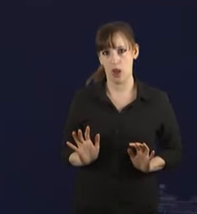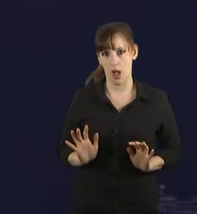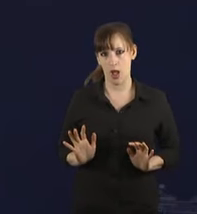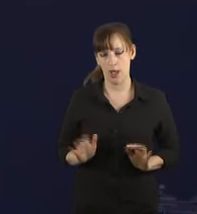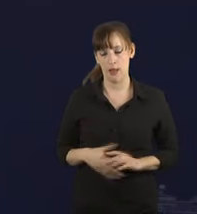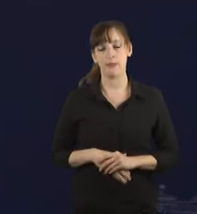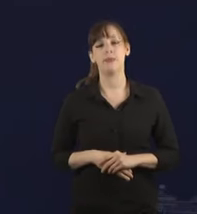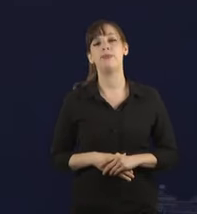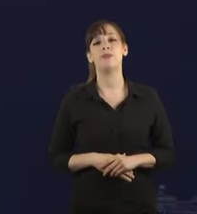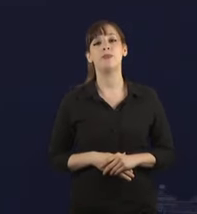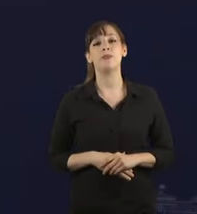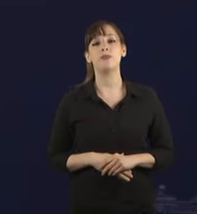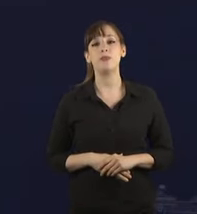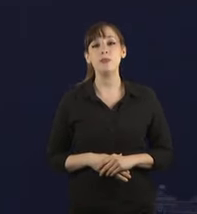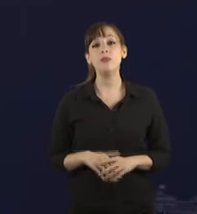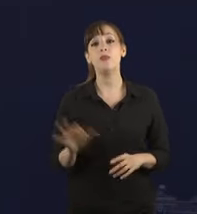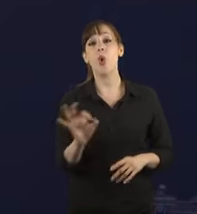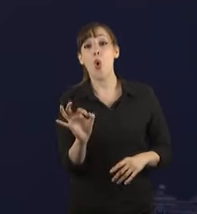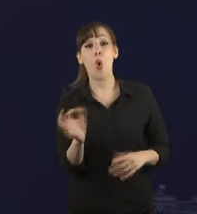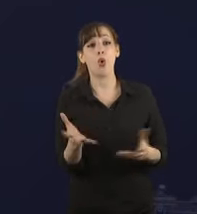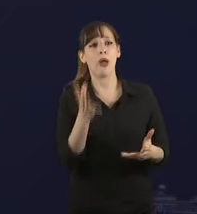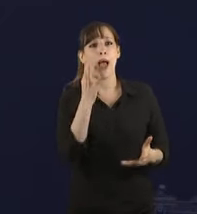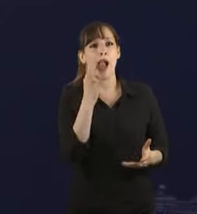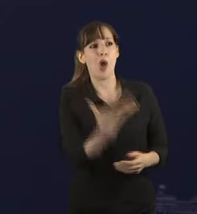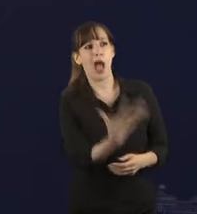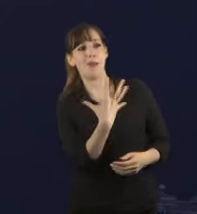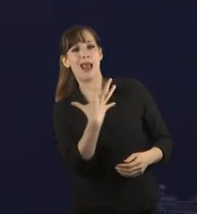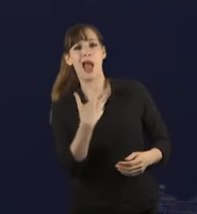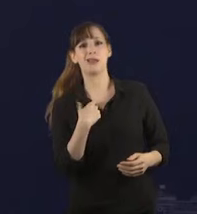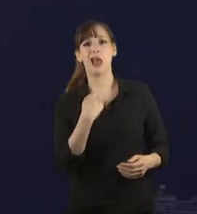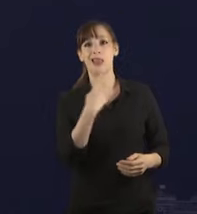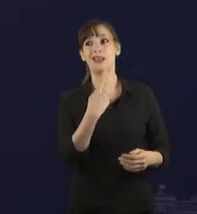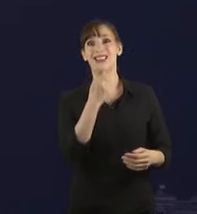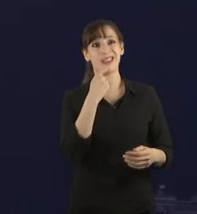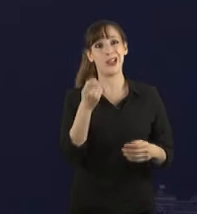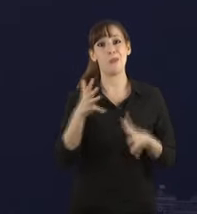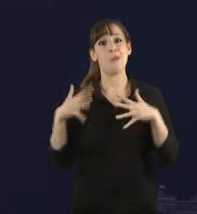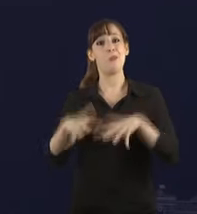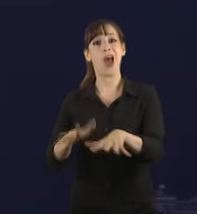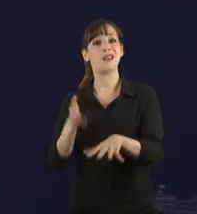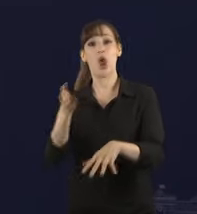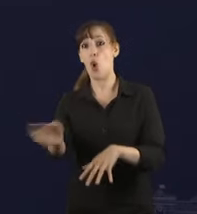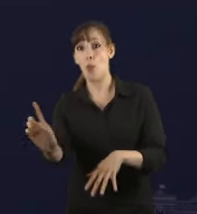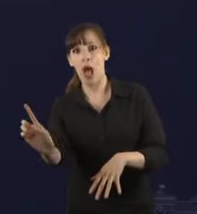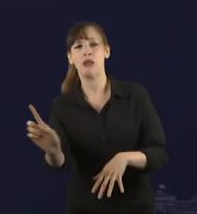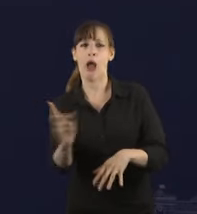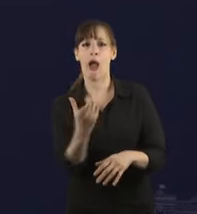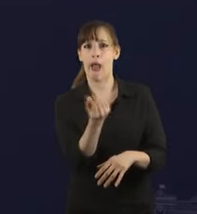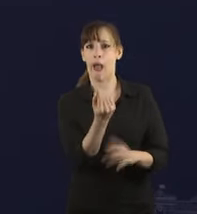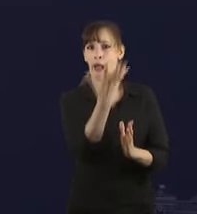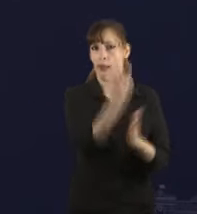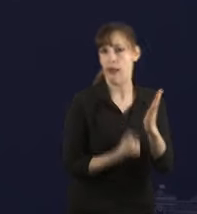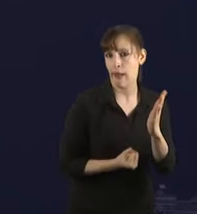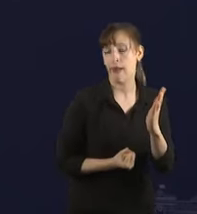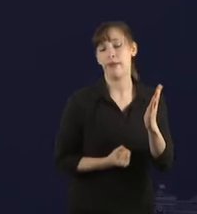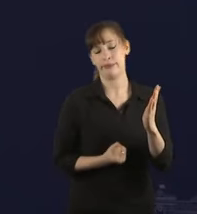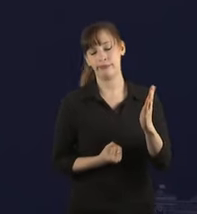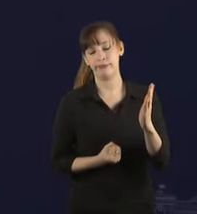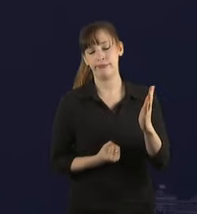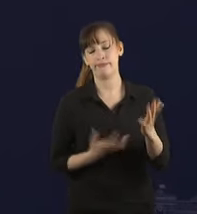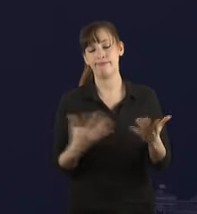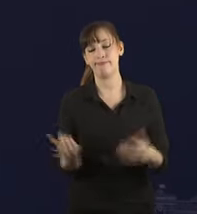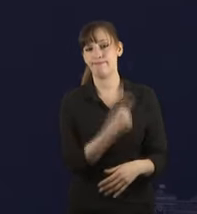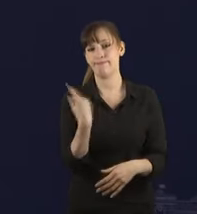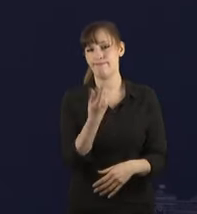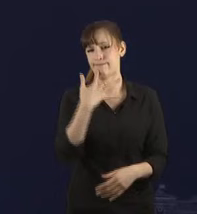tipo de incentivo o amenaza de algún desincentivo para participar del paro Por supuesto que entendemos que